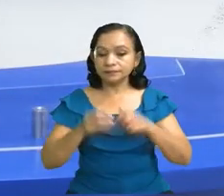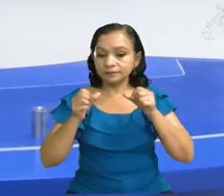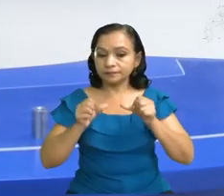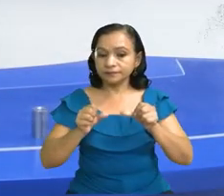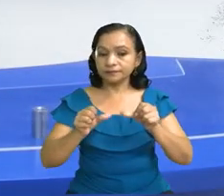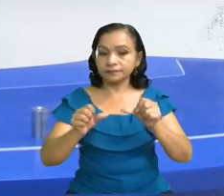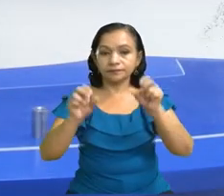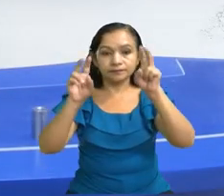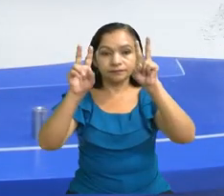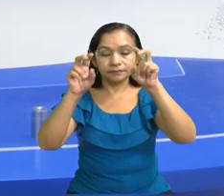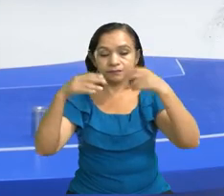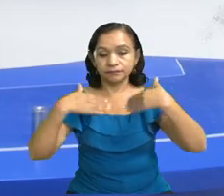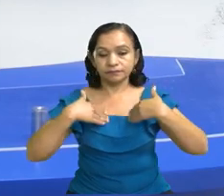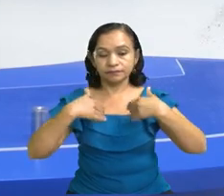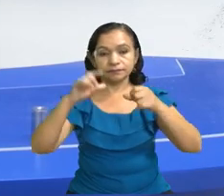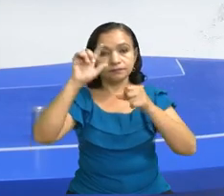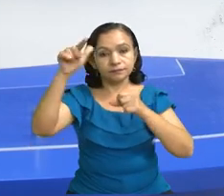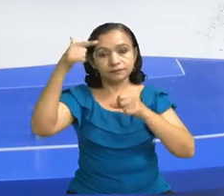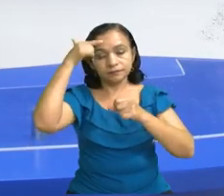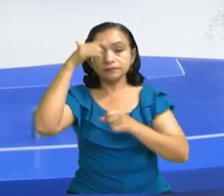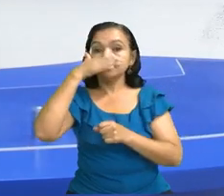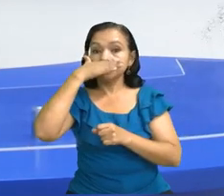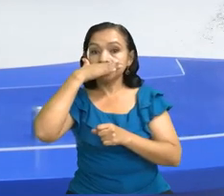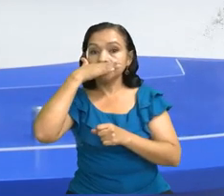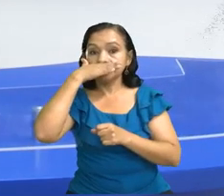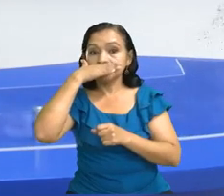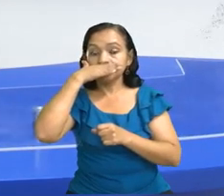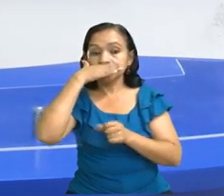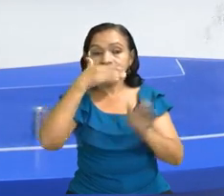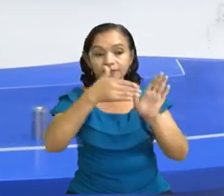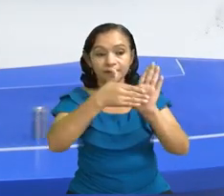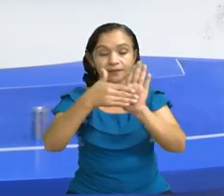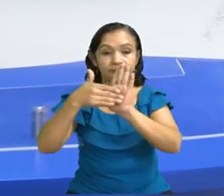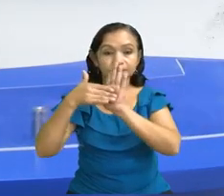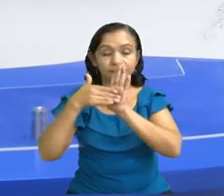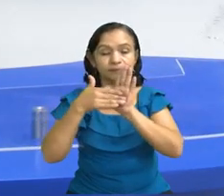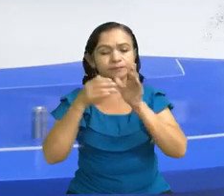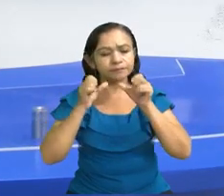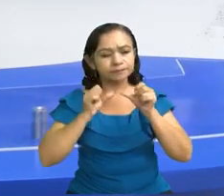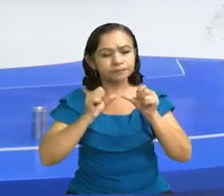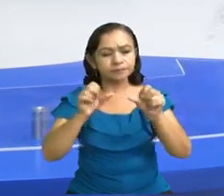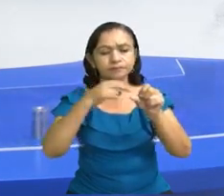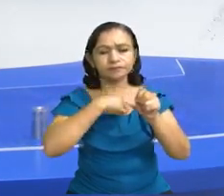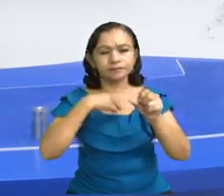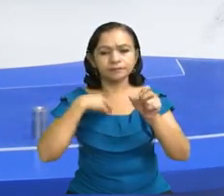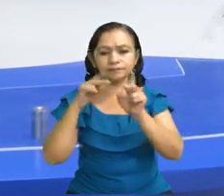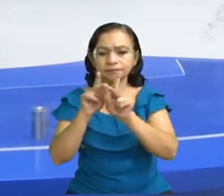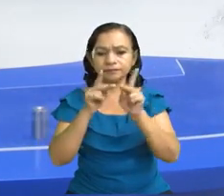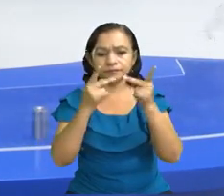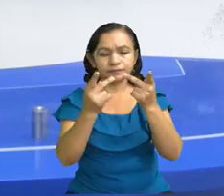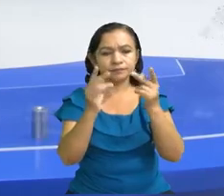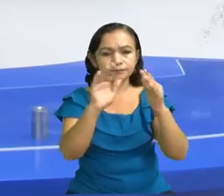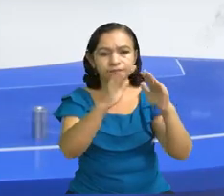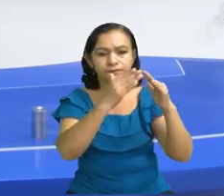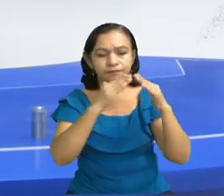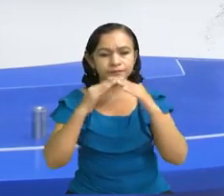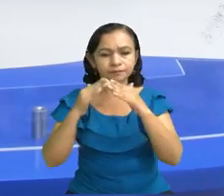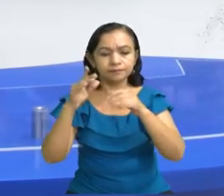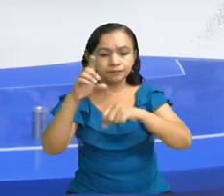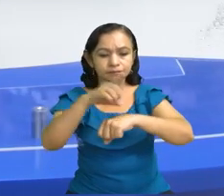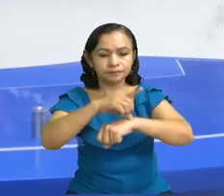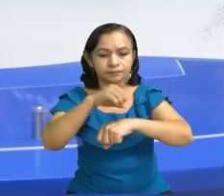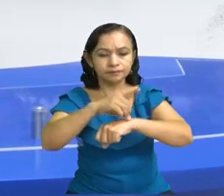Continuando en temas de salud, el gobierno sandinista, a través del modelo comunitario, continúa acercando a la población de los barrios los servicios